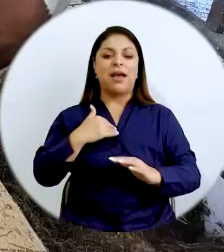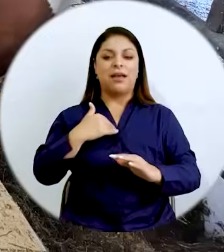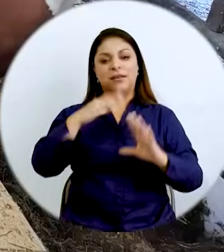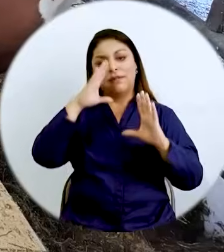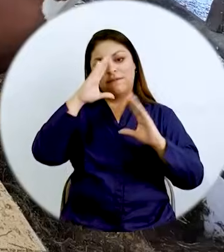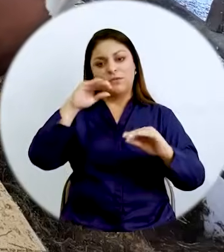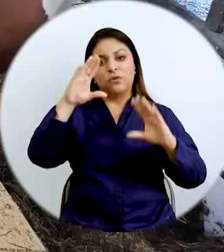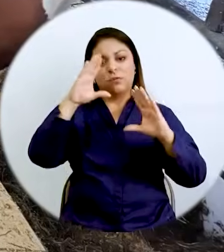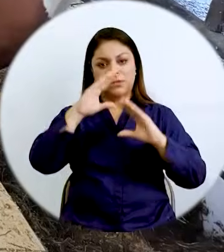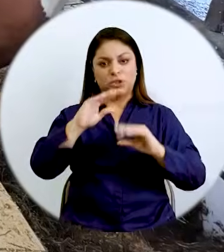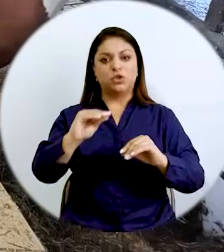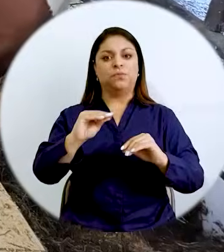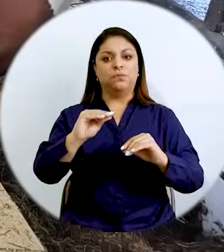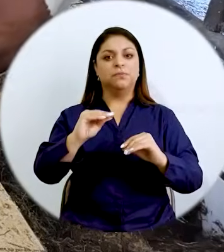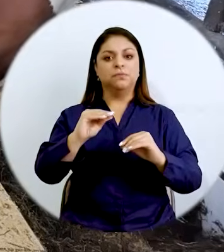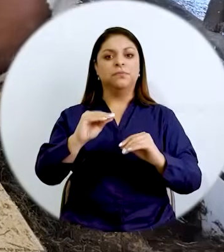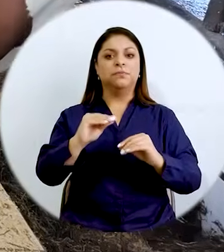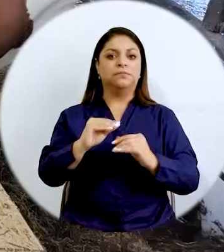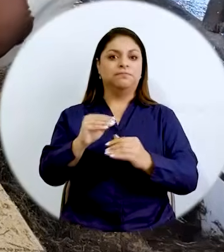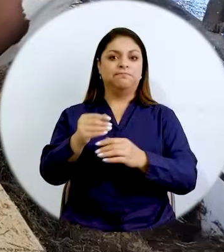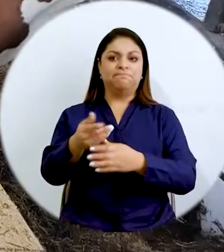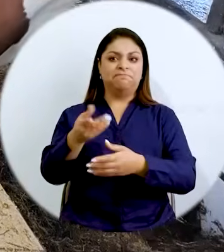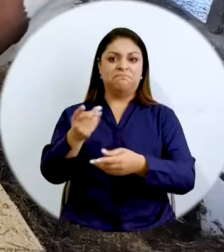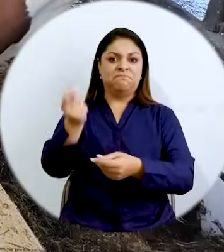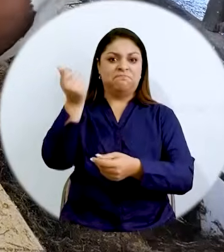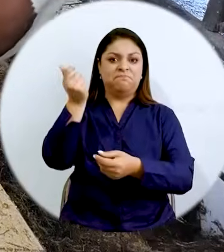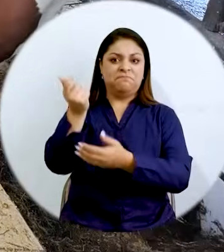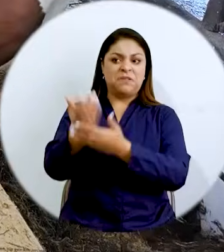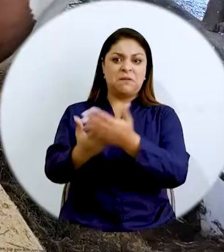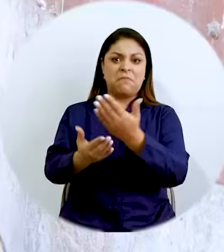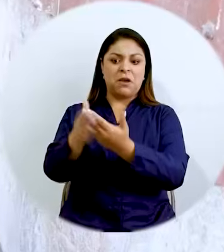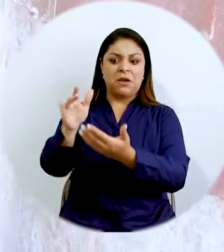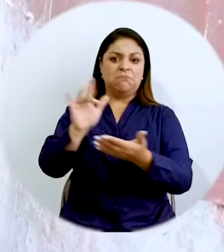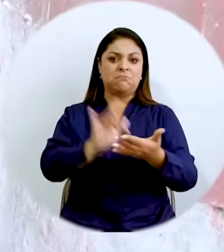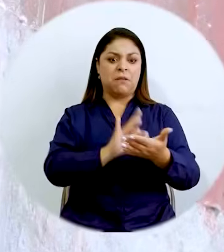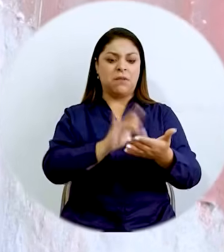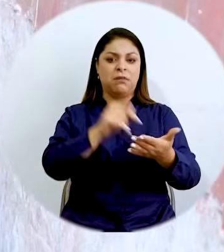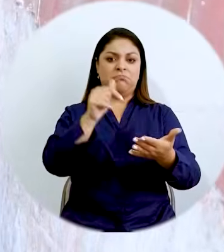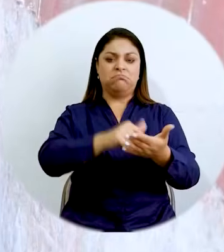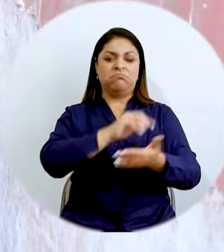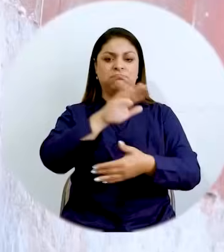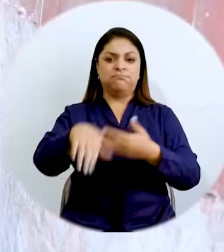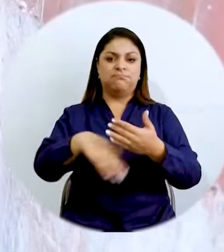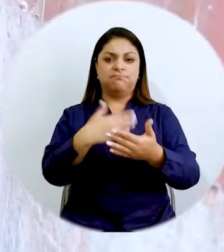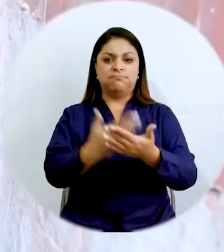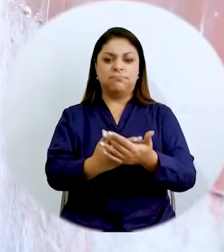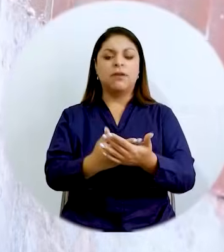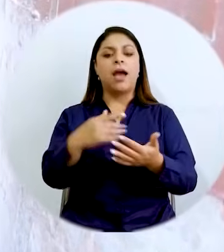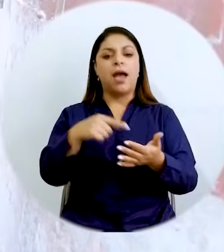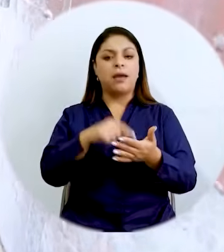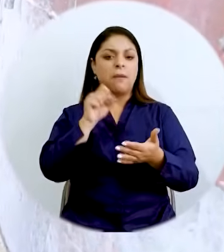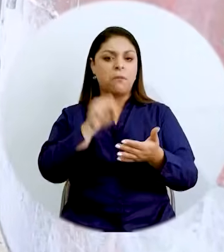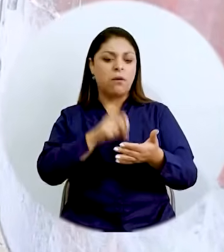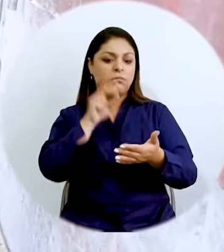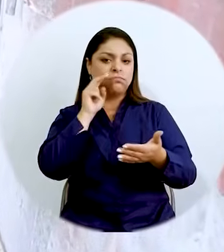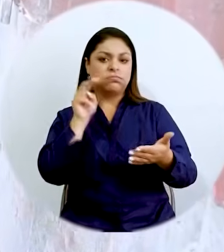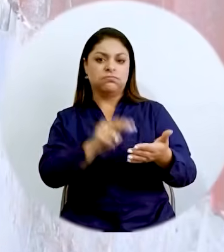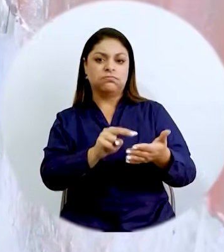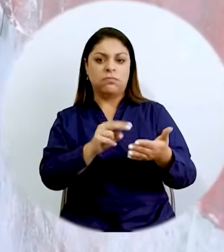mundo. Ya tenemos una información a la mano, al celular,